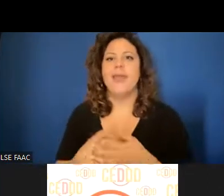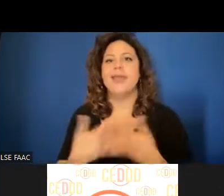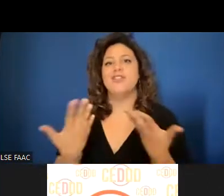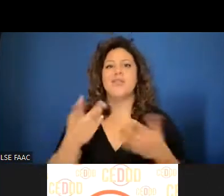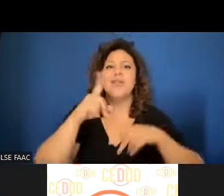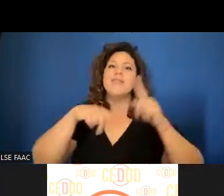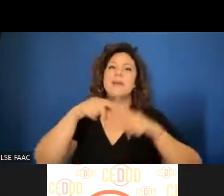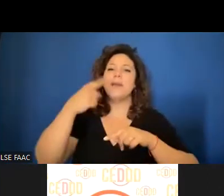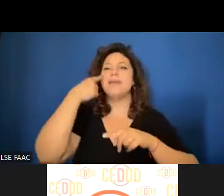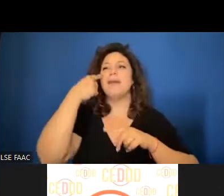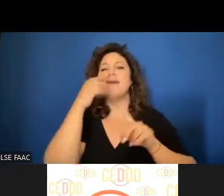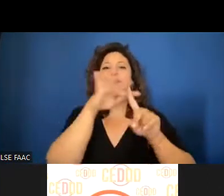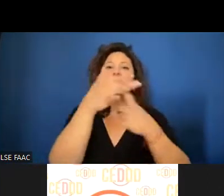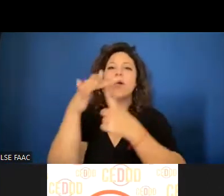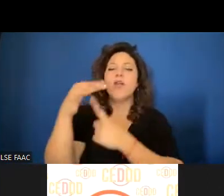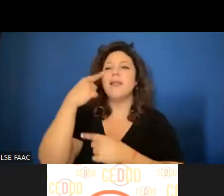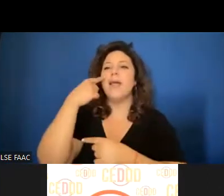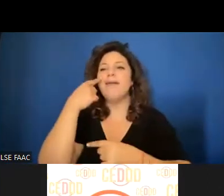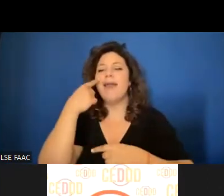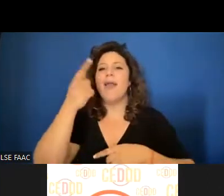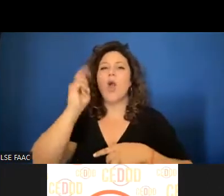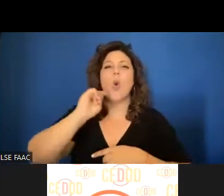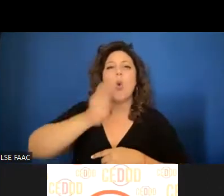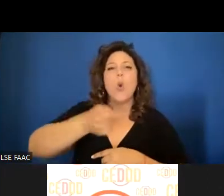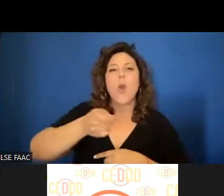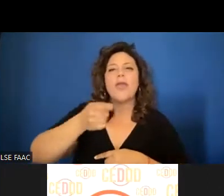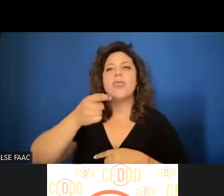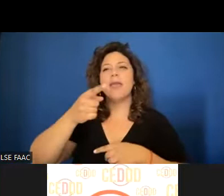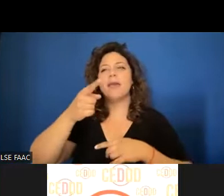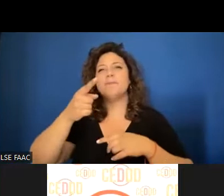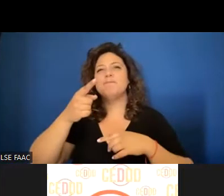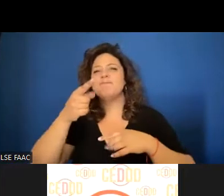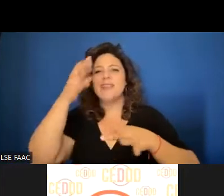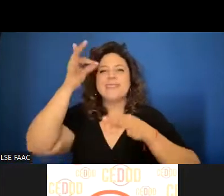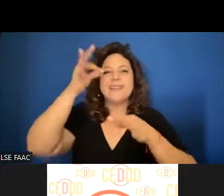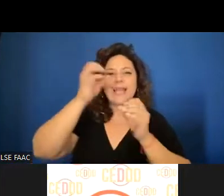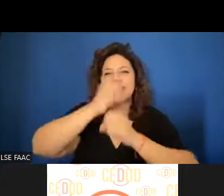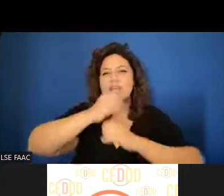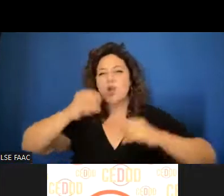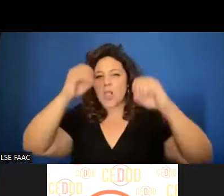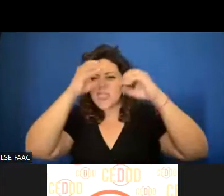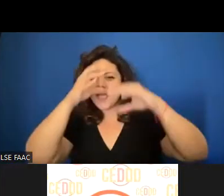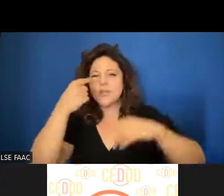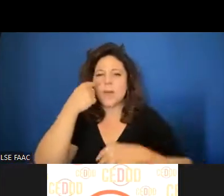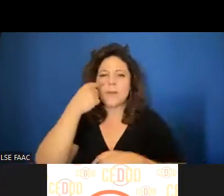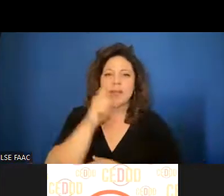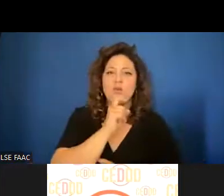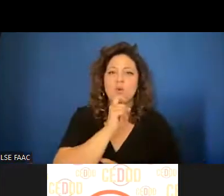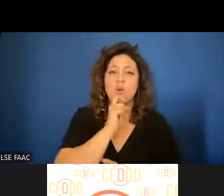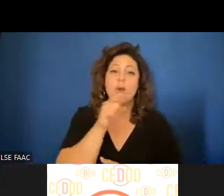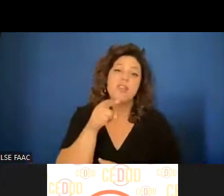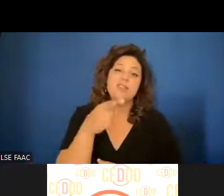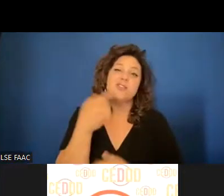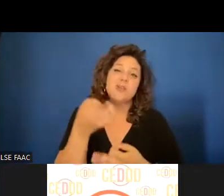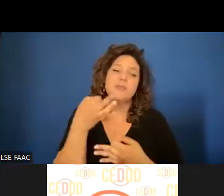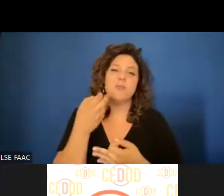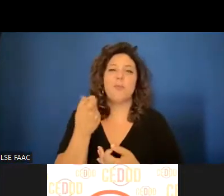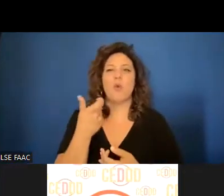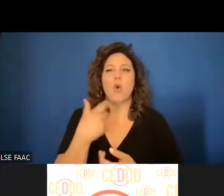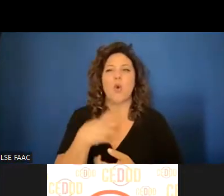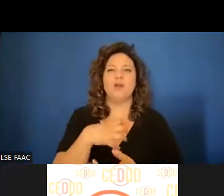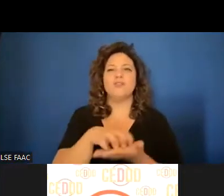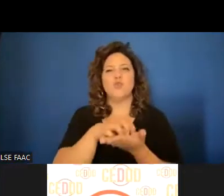algún efecto en el ámbito laboral o está más pensado para otro tipo de funciones? ¿Cuál es la finalidad de esta institución? Bueno, a